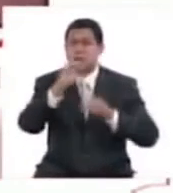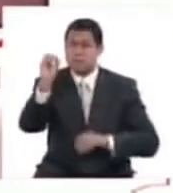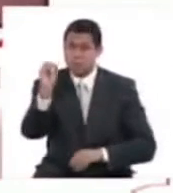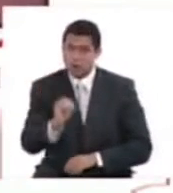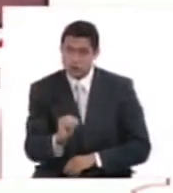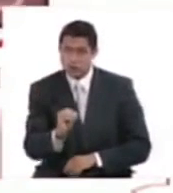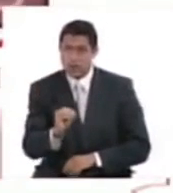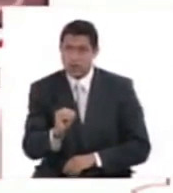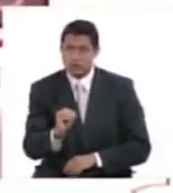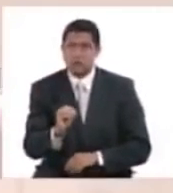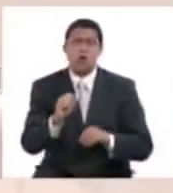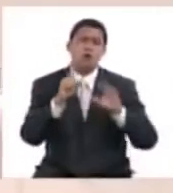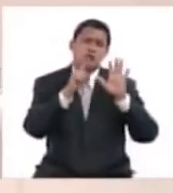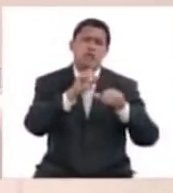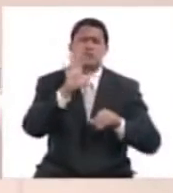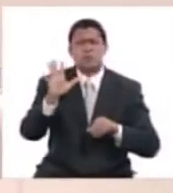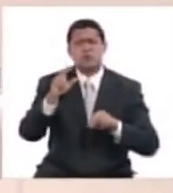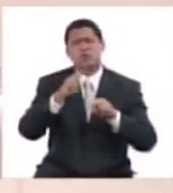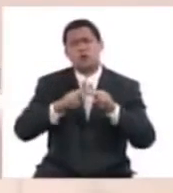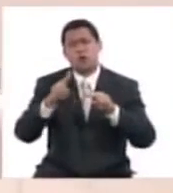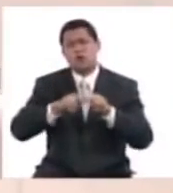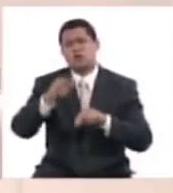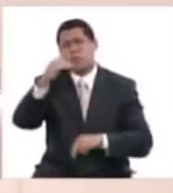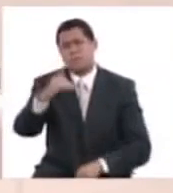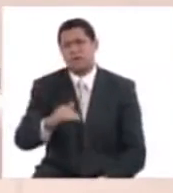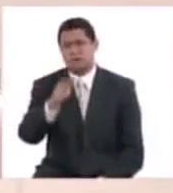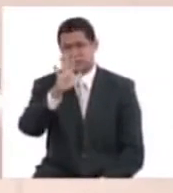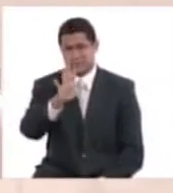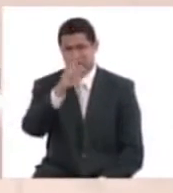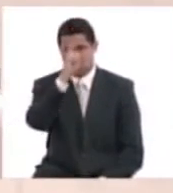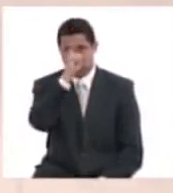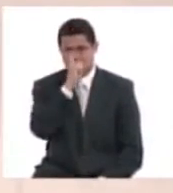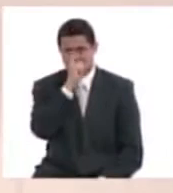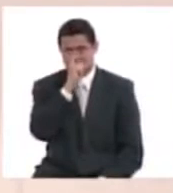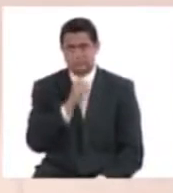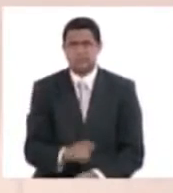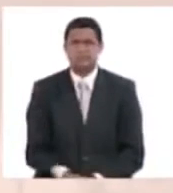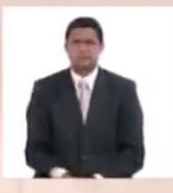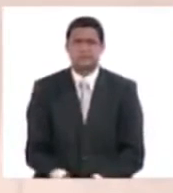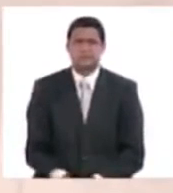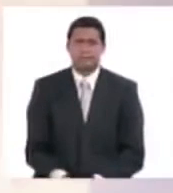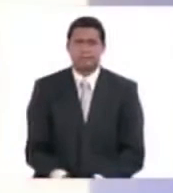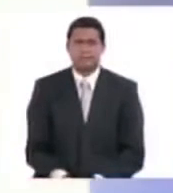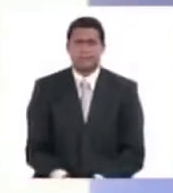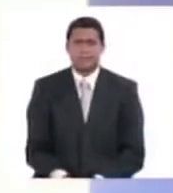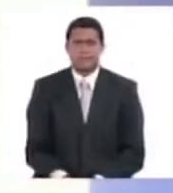60% y 65% en los niños menores de 5 años.